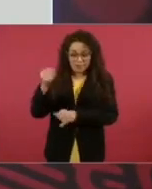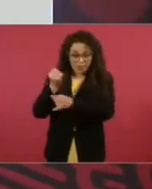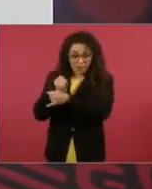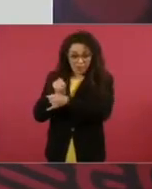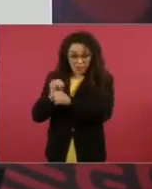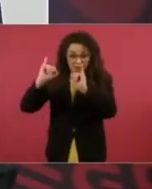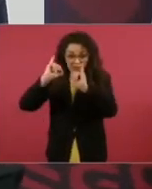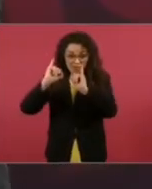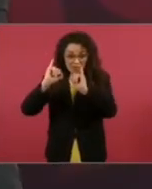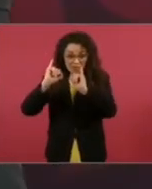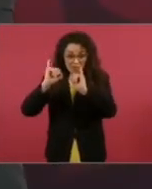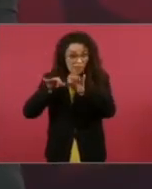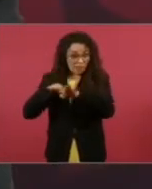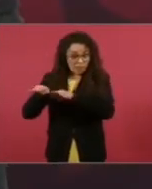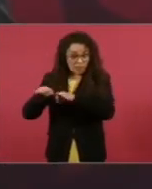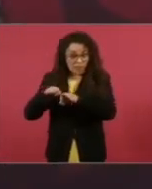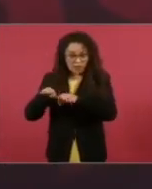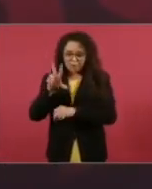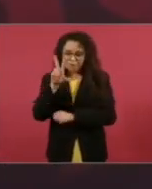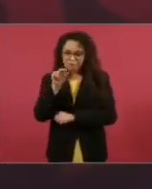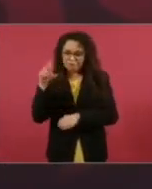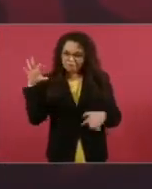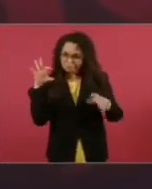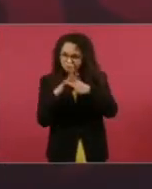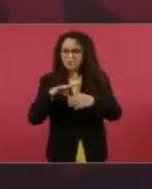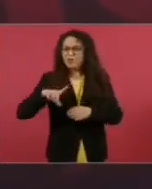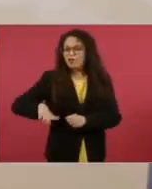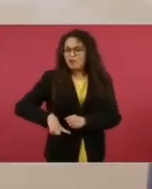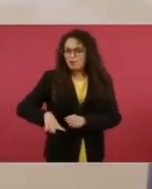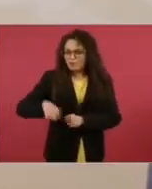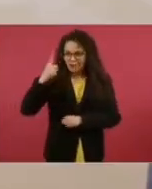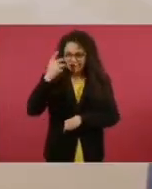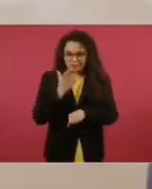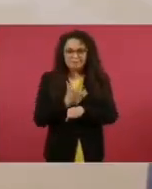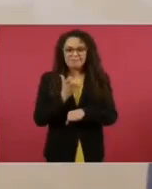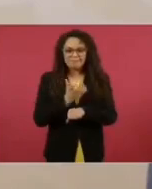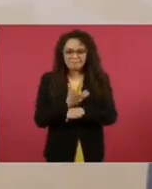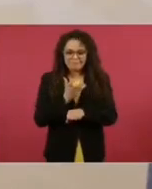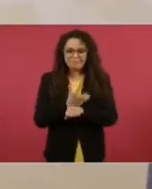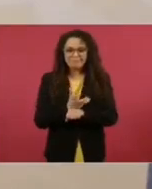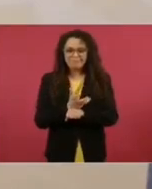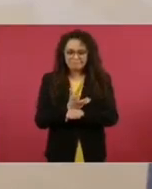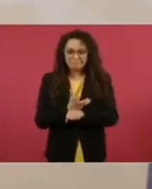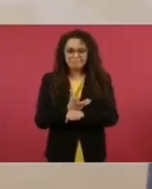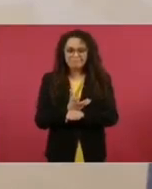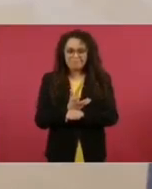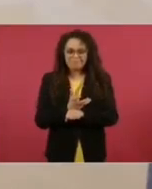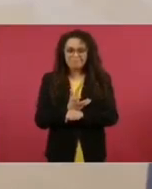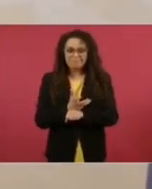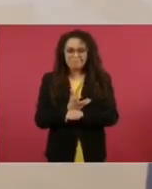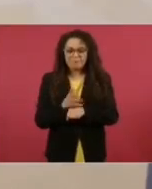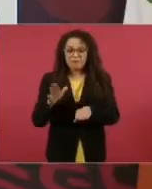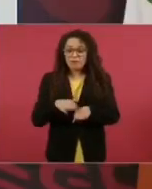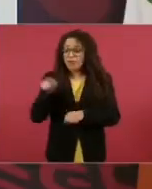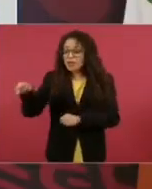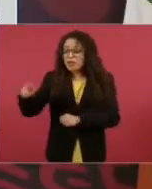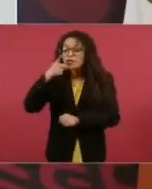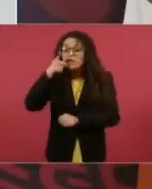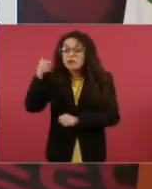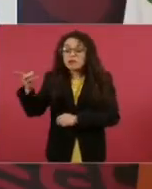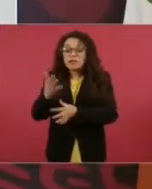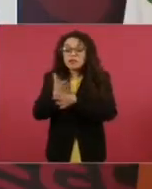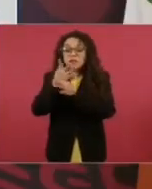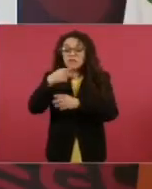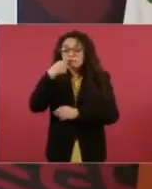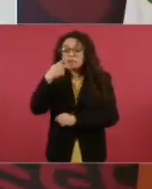y rechazó prácticamente ProPublica mandar al periodista Tim Golden a